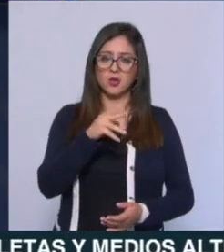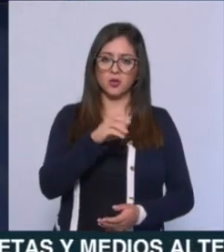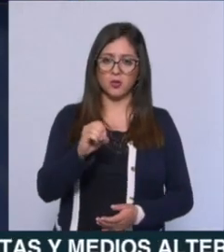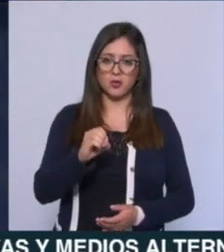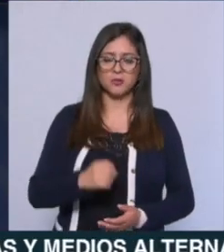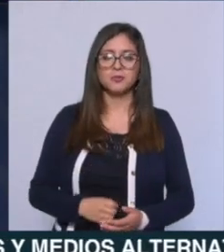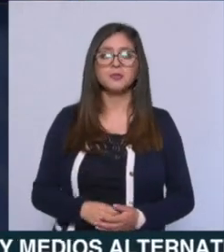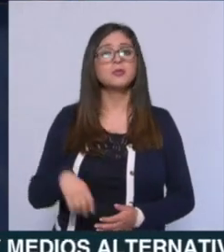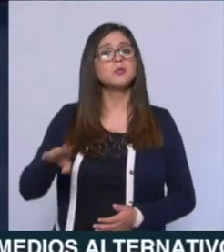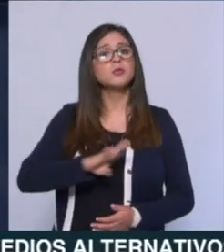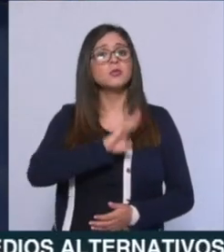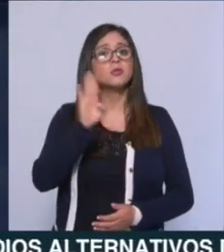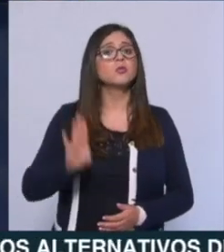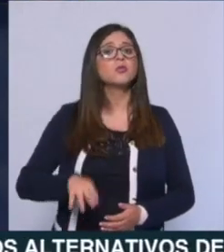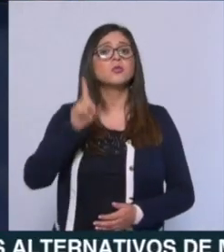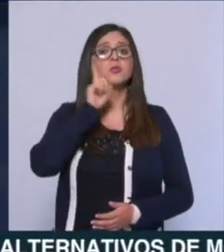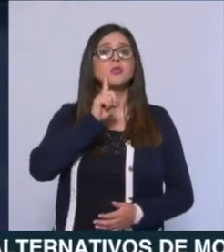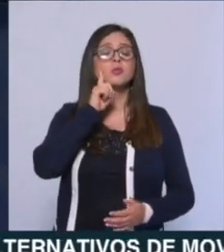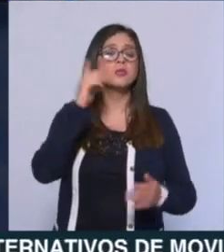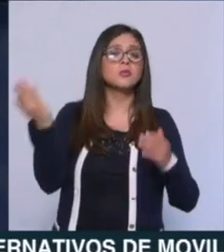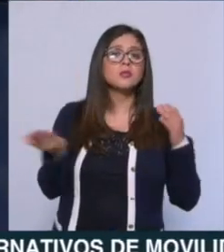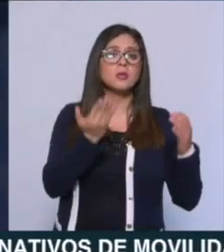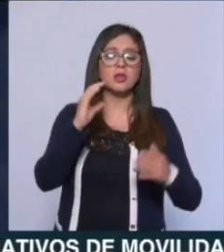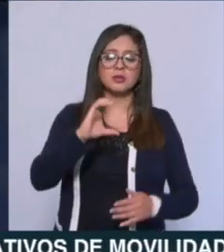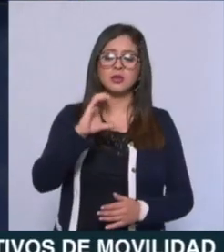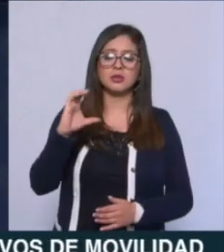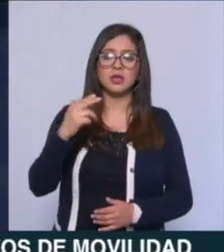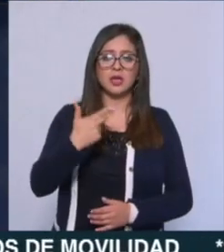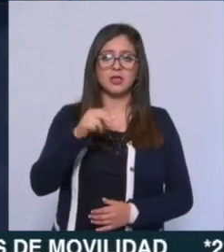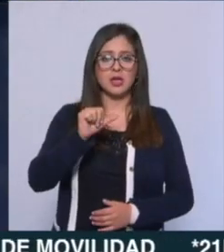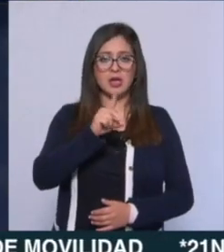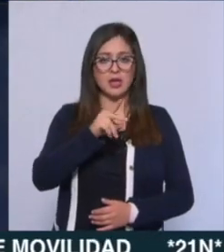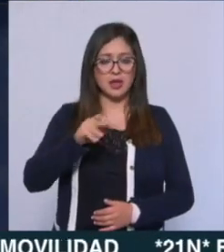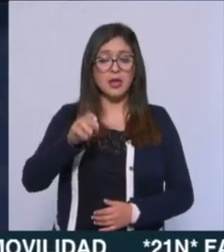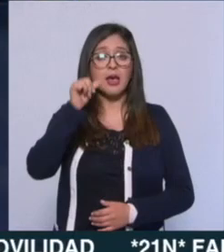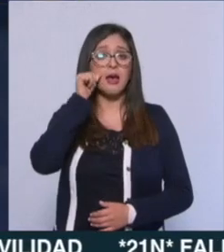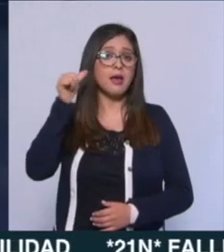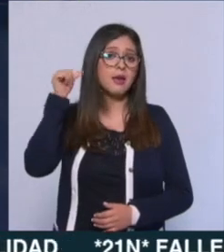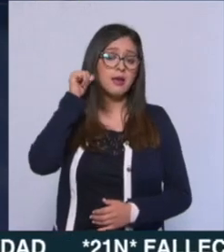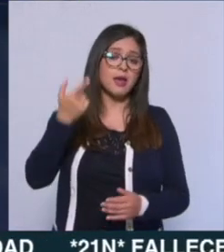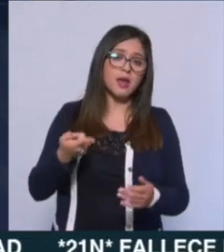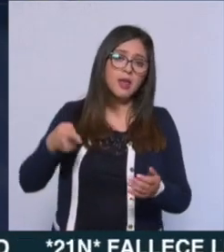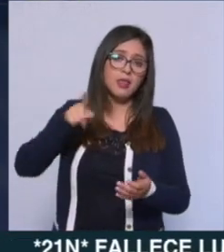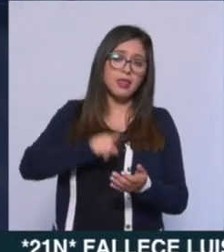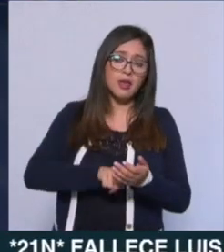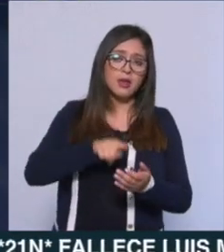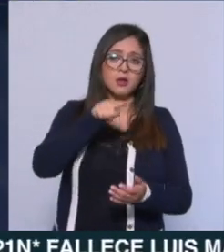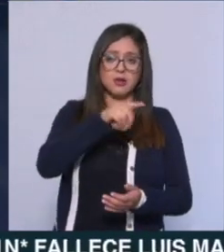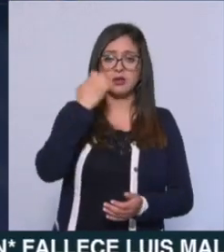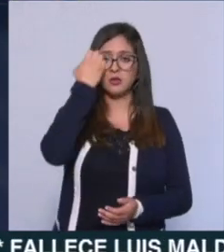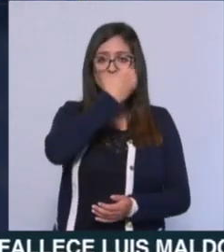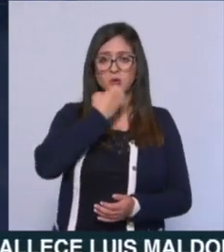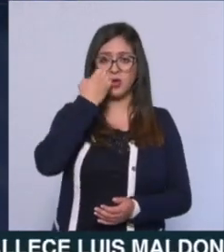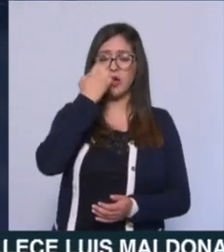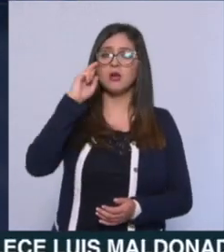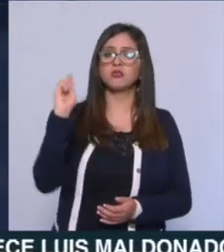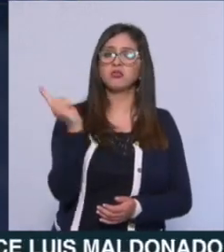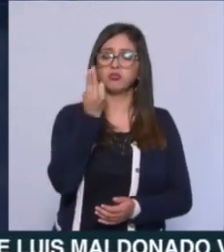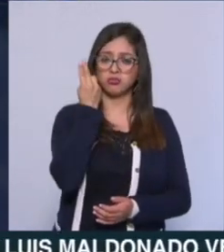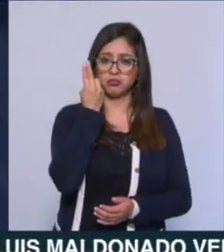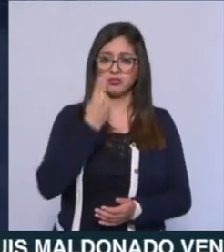La muerte de la estudiante del CCH Oriente, Aide Mendoza, ocurrida ayer dentro del plantel escolar de la